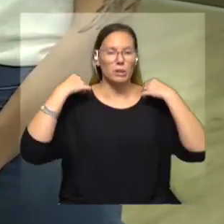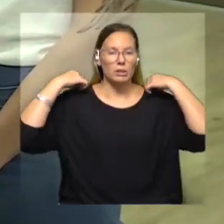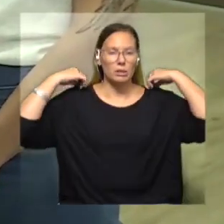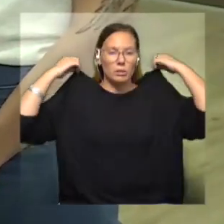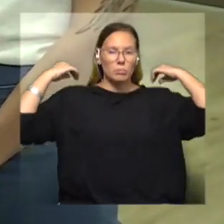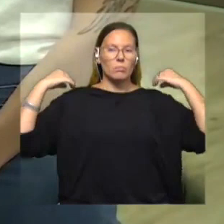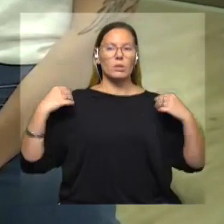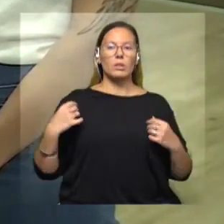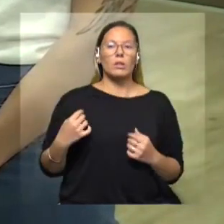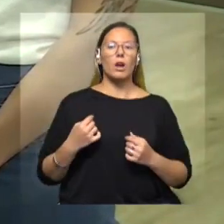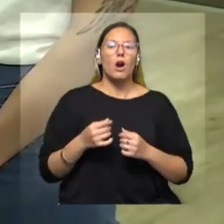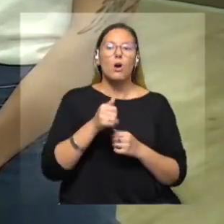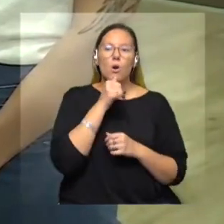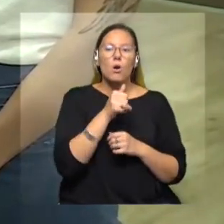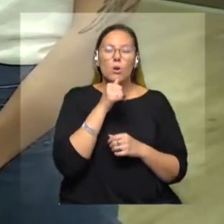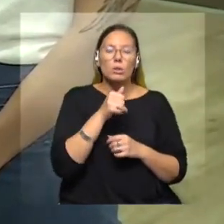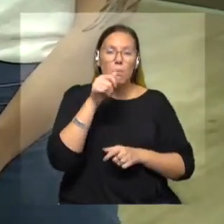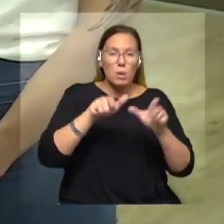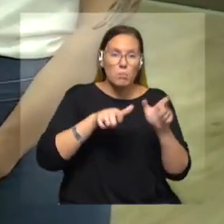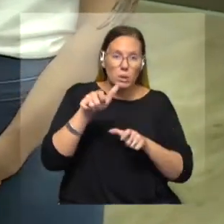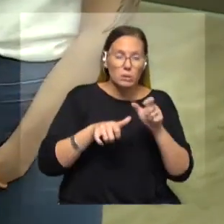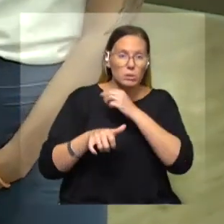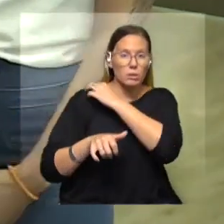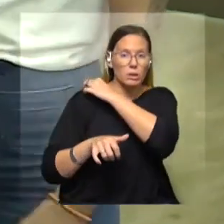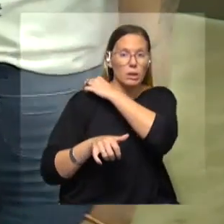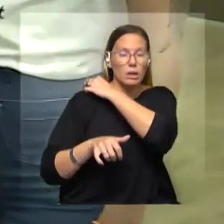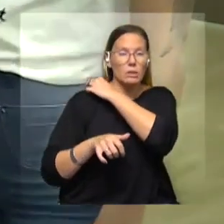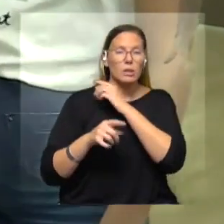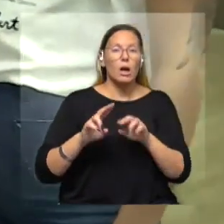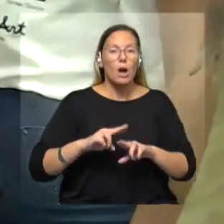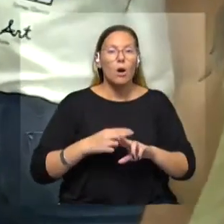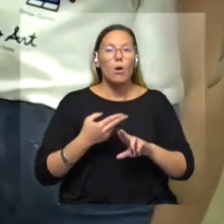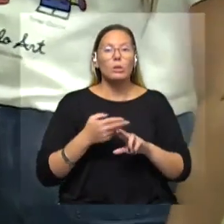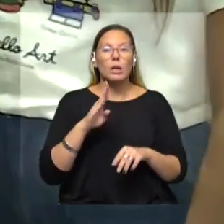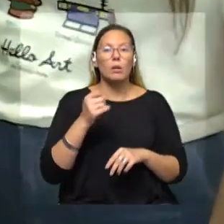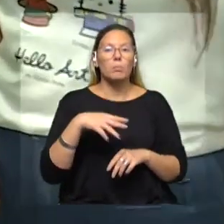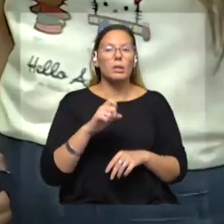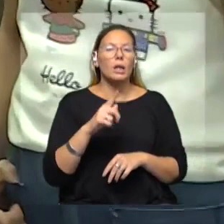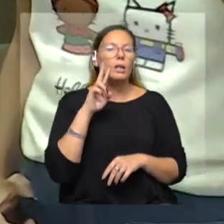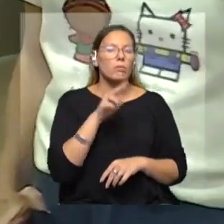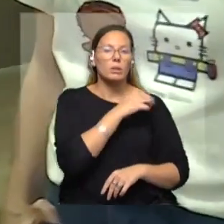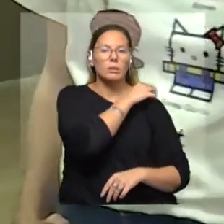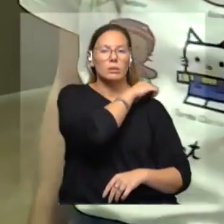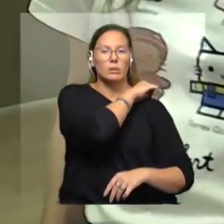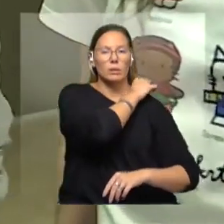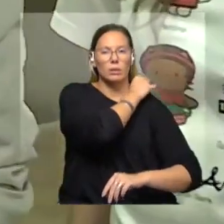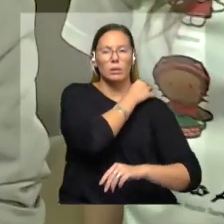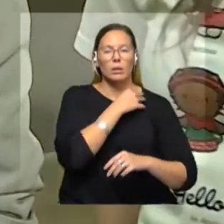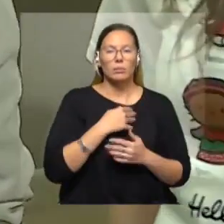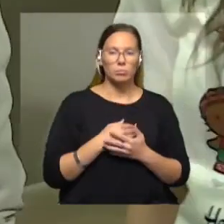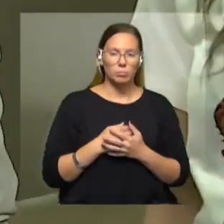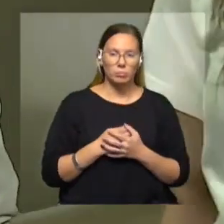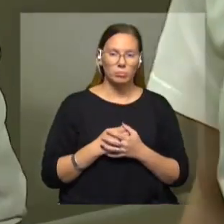Contame, ¿qué es lo que va a ver la gente en esta, en este redoble de apuesta de la obra Panal? Panal, primero, es una